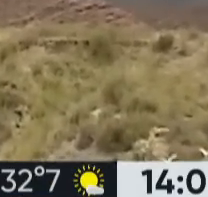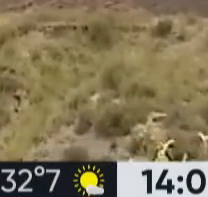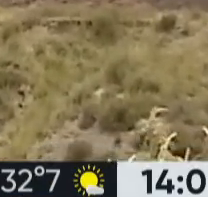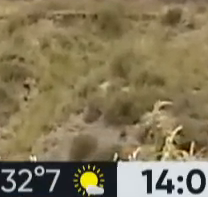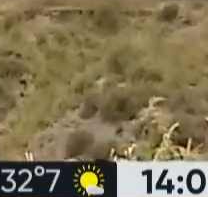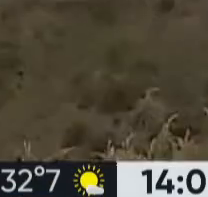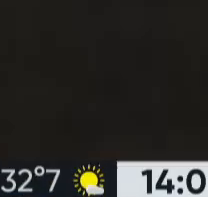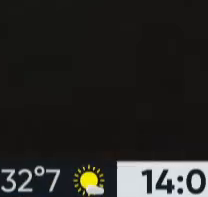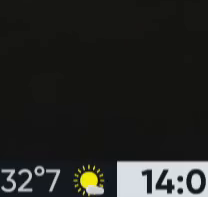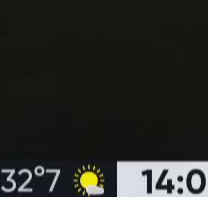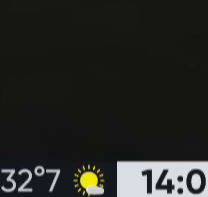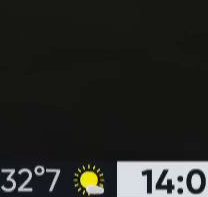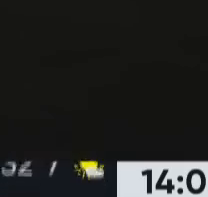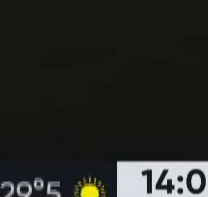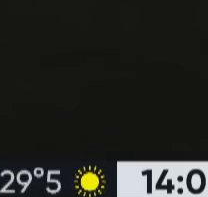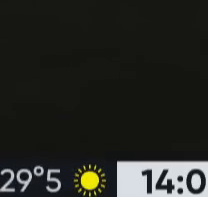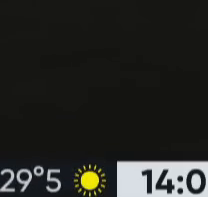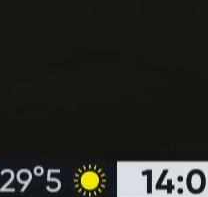corazón.